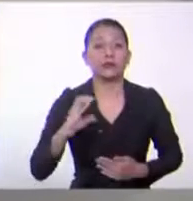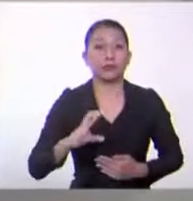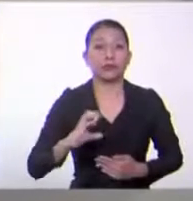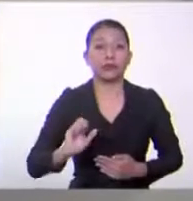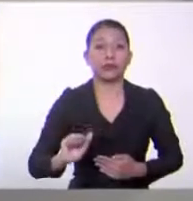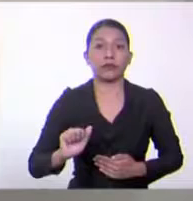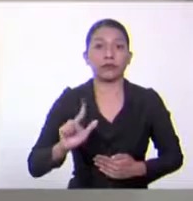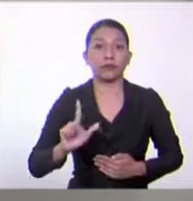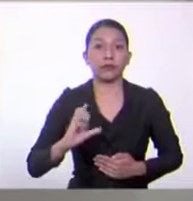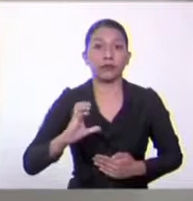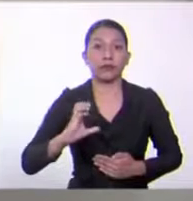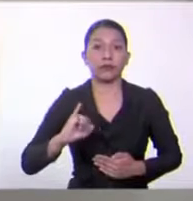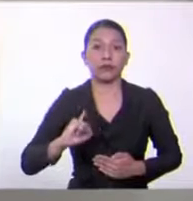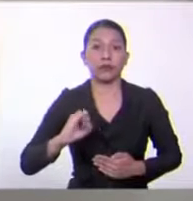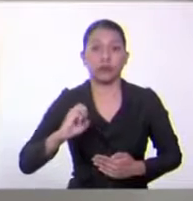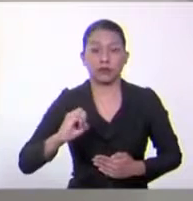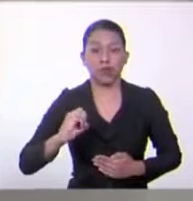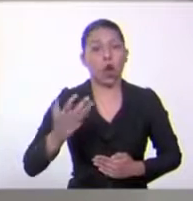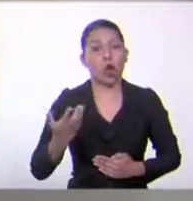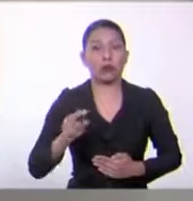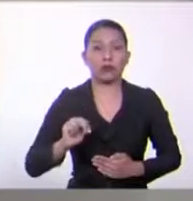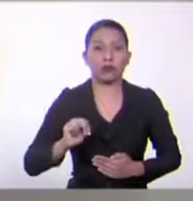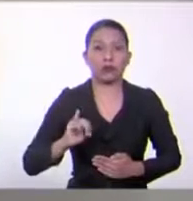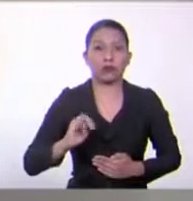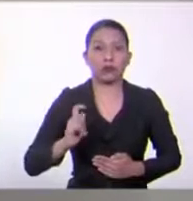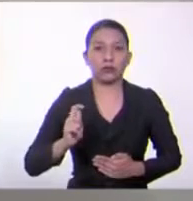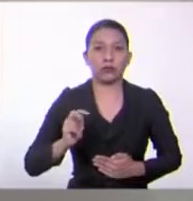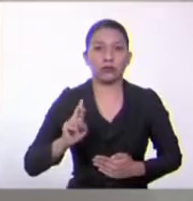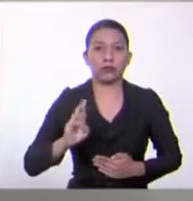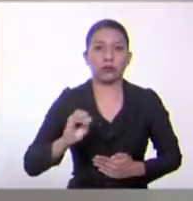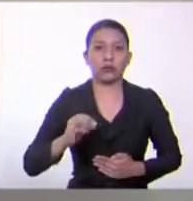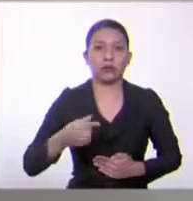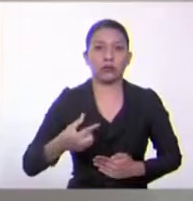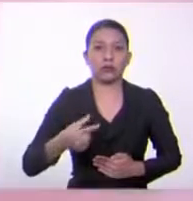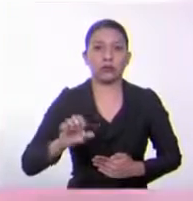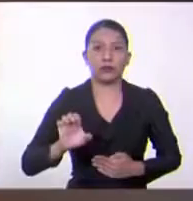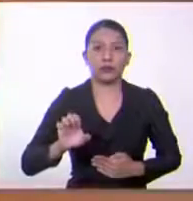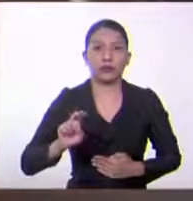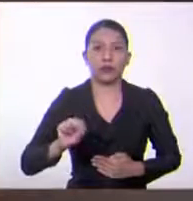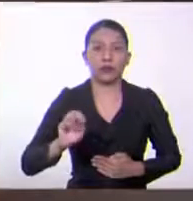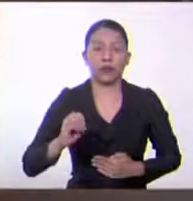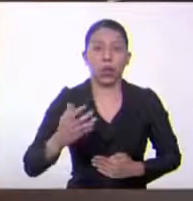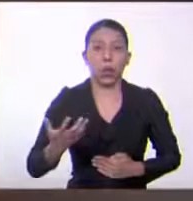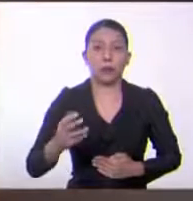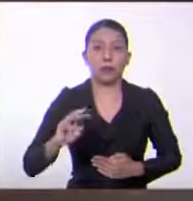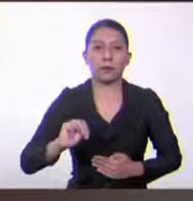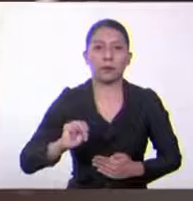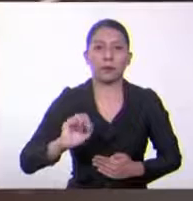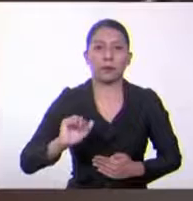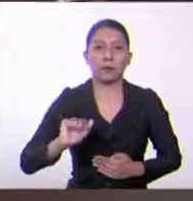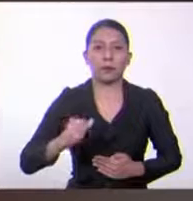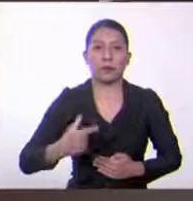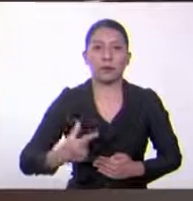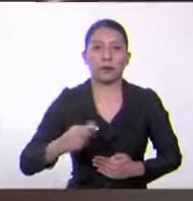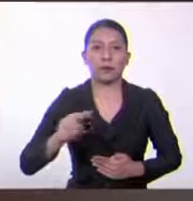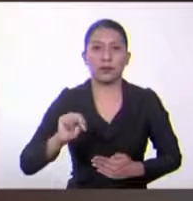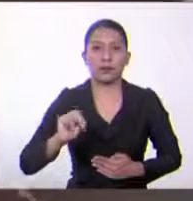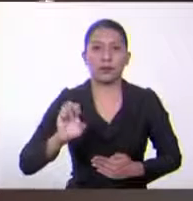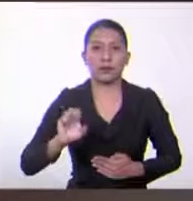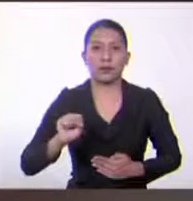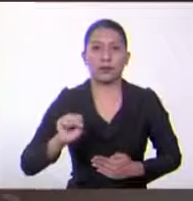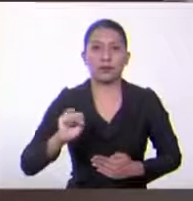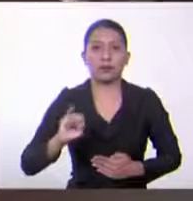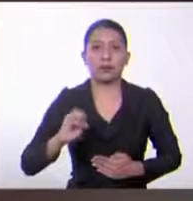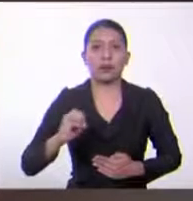como otros nutrientes como nitrógeno y magnesio. Entonces, ¿de dónde los obtendría? No se sabe cómo, pero